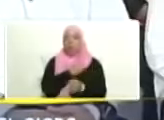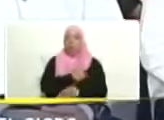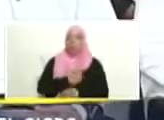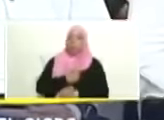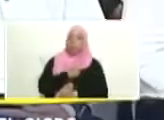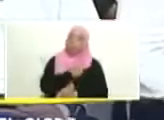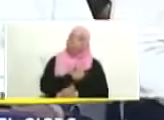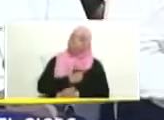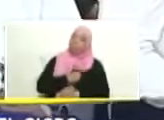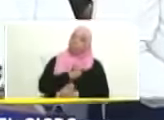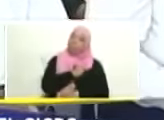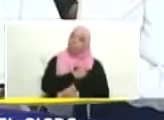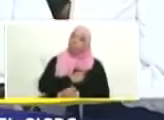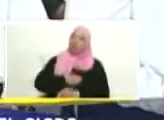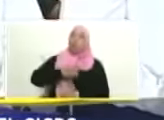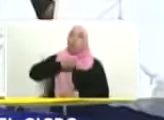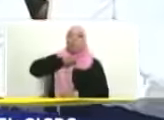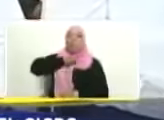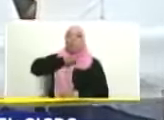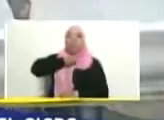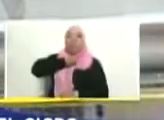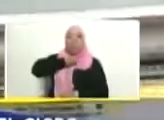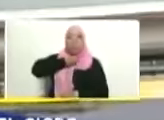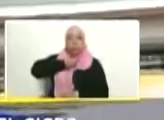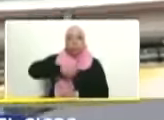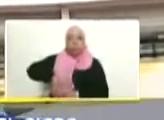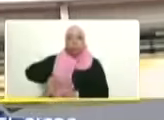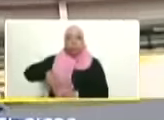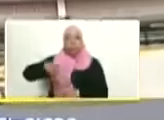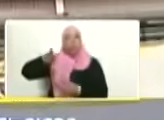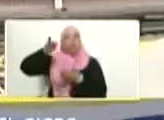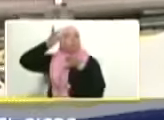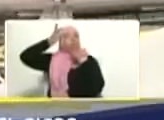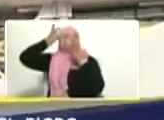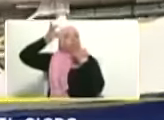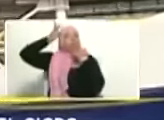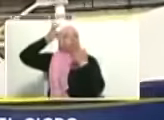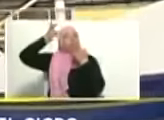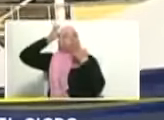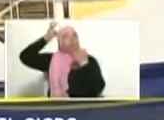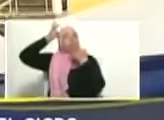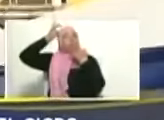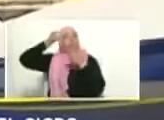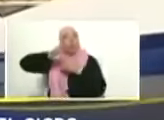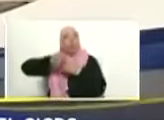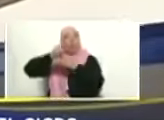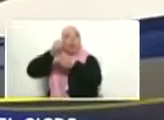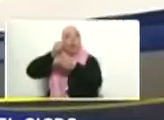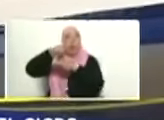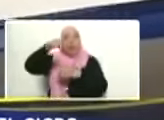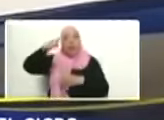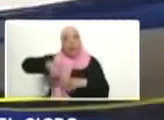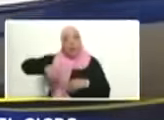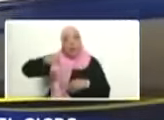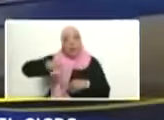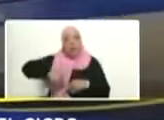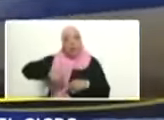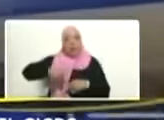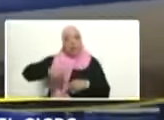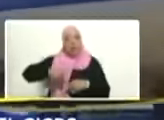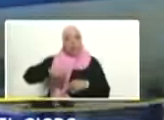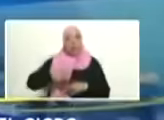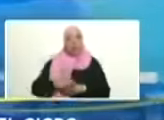lamentablemente perdida, de nuestro gran cacique Huaycaipuro, aquí en este lugar,